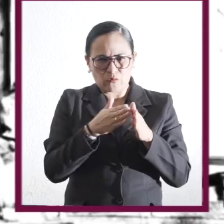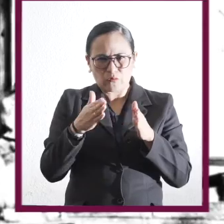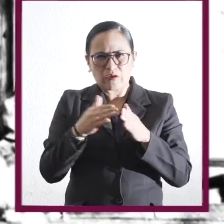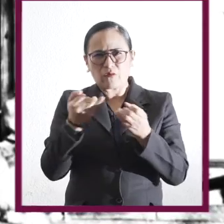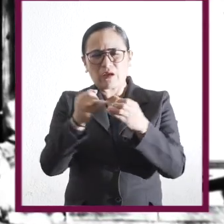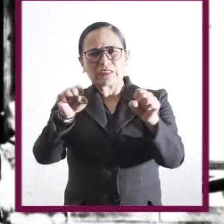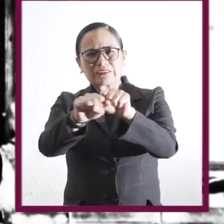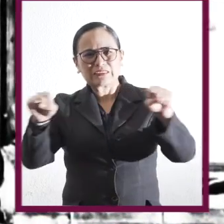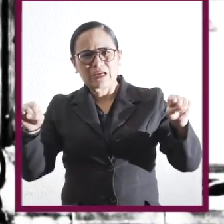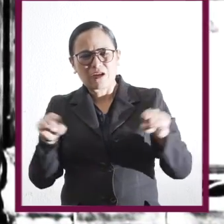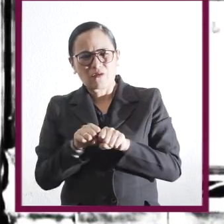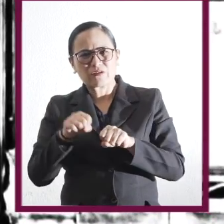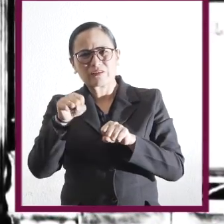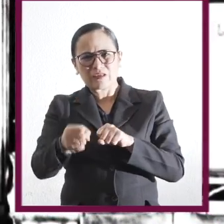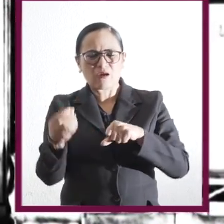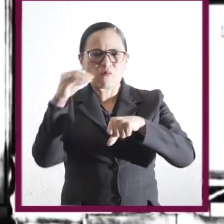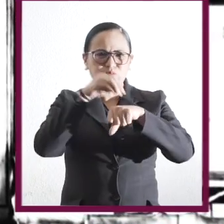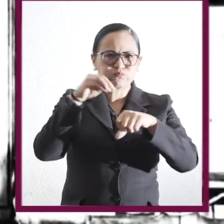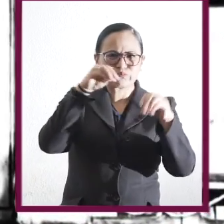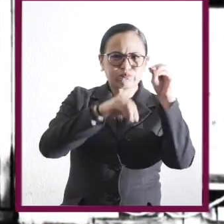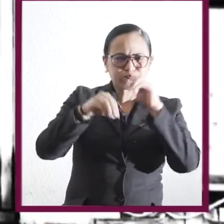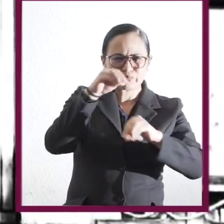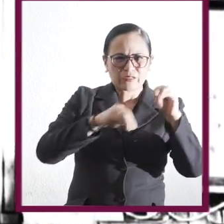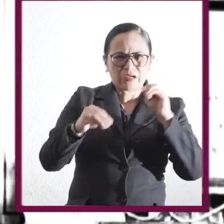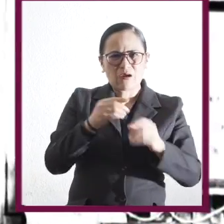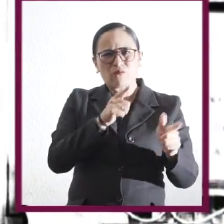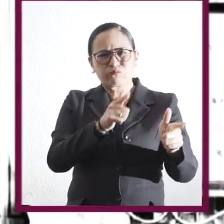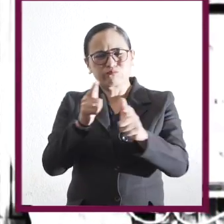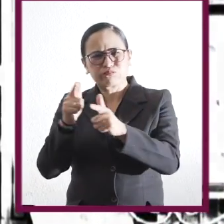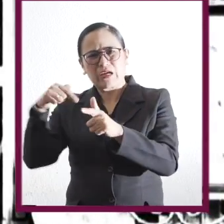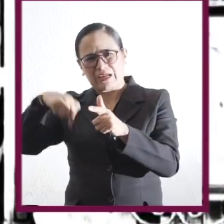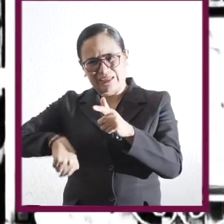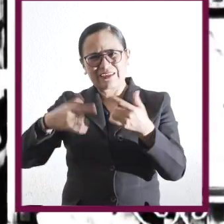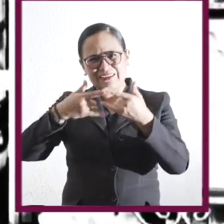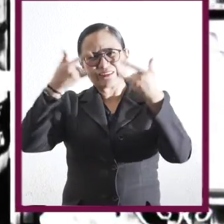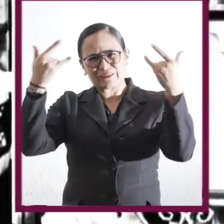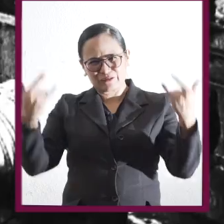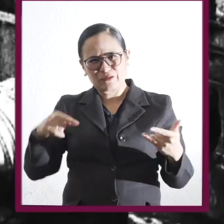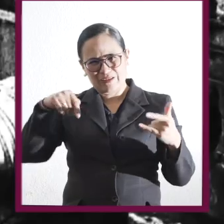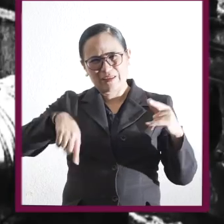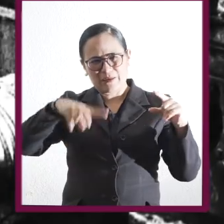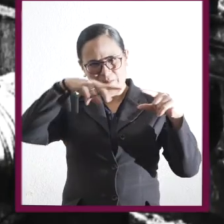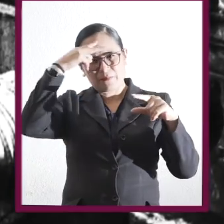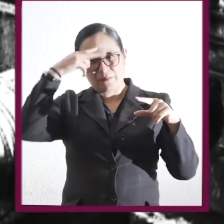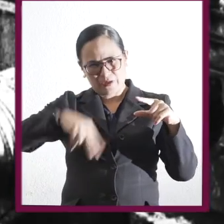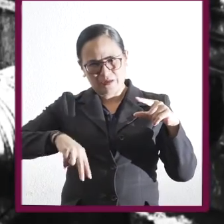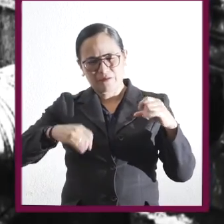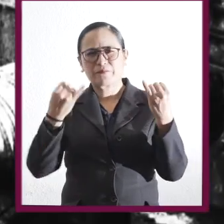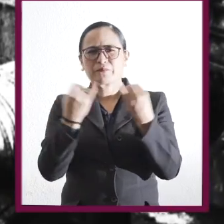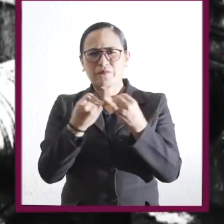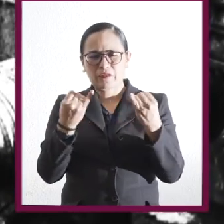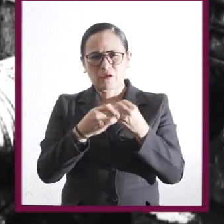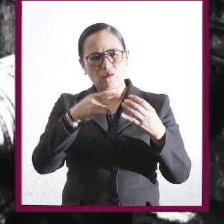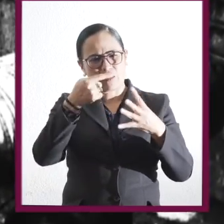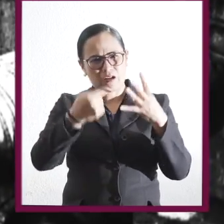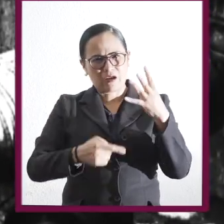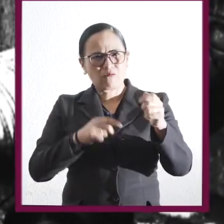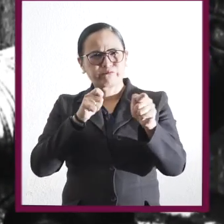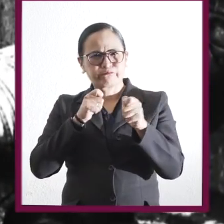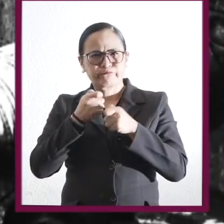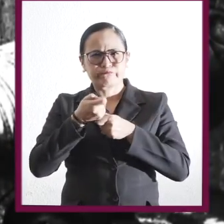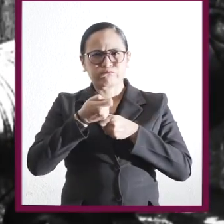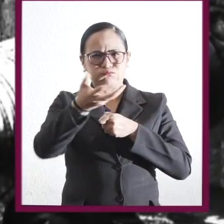como museo de artillería, con retratos y objetos alusivos a la historia nacional, además de una colección de armas